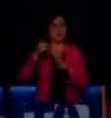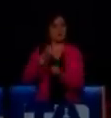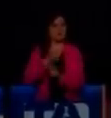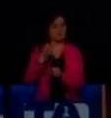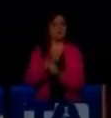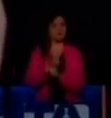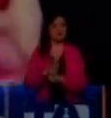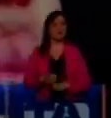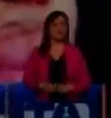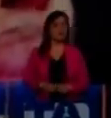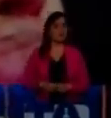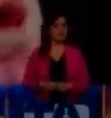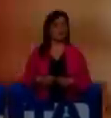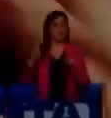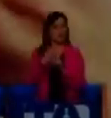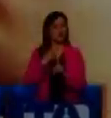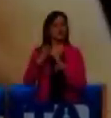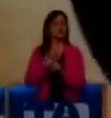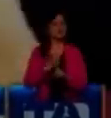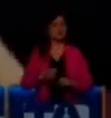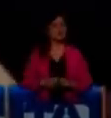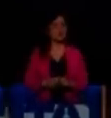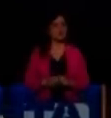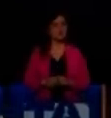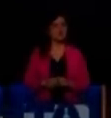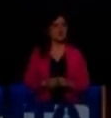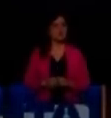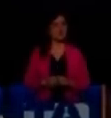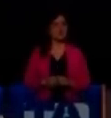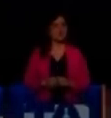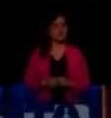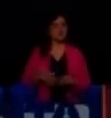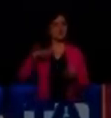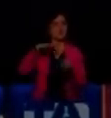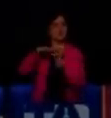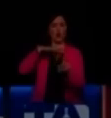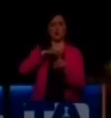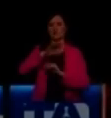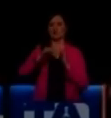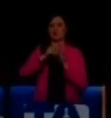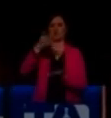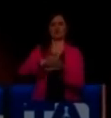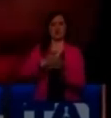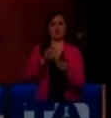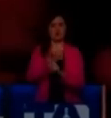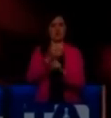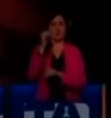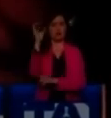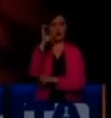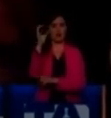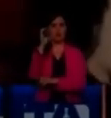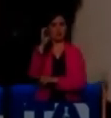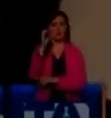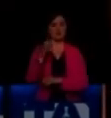trabajo a luchar, a abanderar este tipo de violencias, porque en Colombia, por ejemplo,